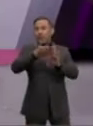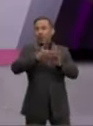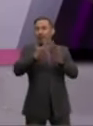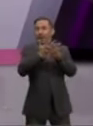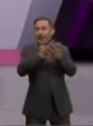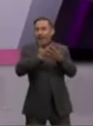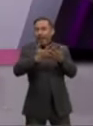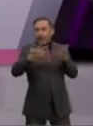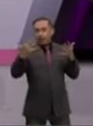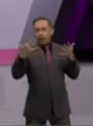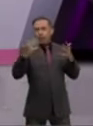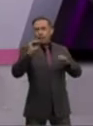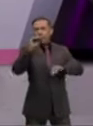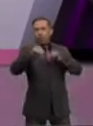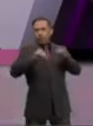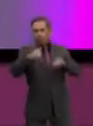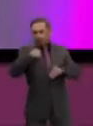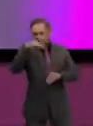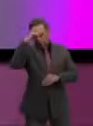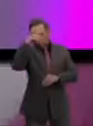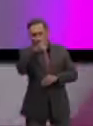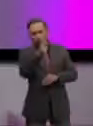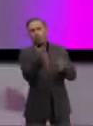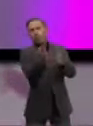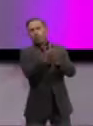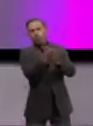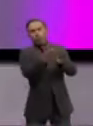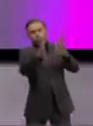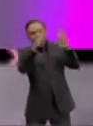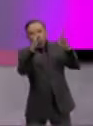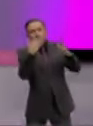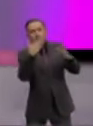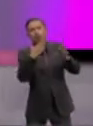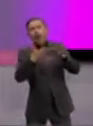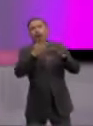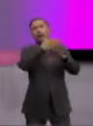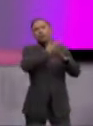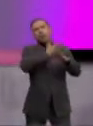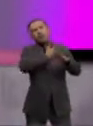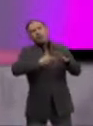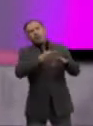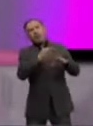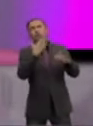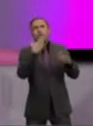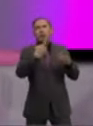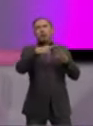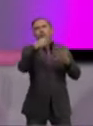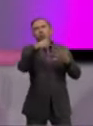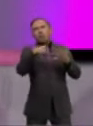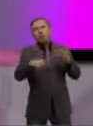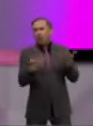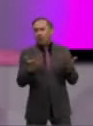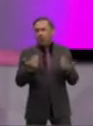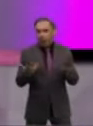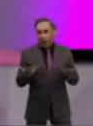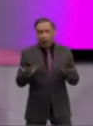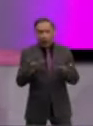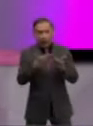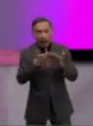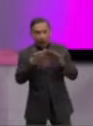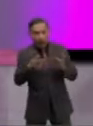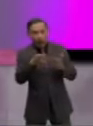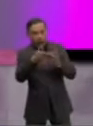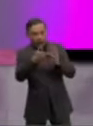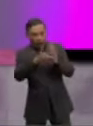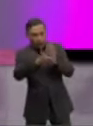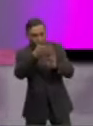que tengamos nada que aplaudir o que decir, bueno, los pasados hicieron esto y que lo otro. O sea, en realidad, las obras que está haciendo, está gastando